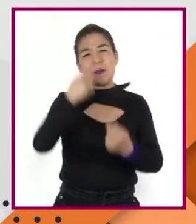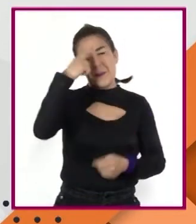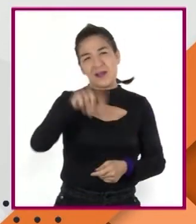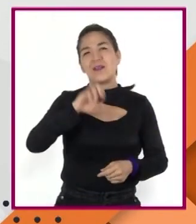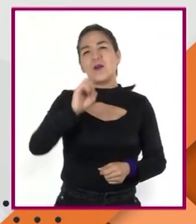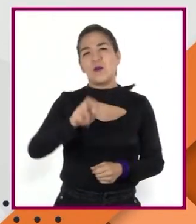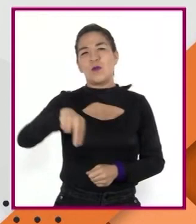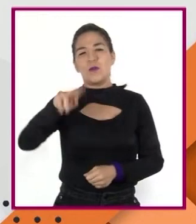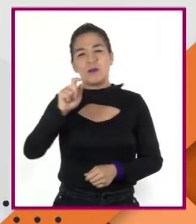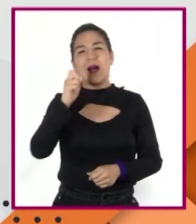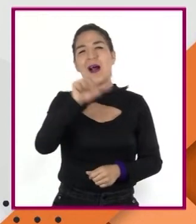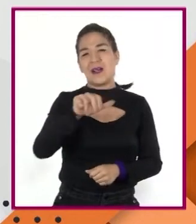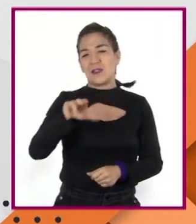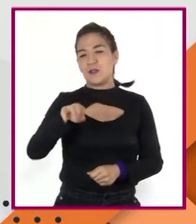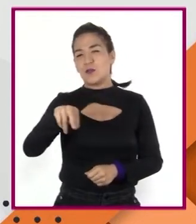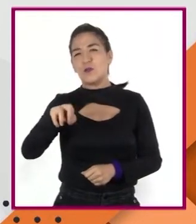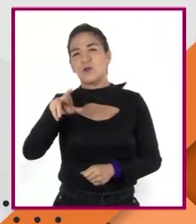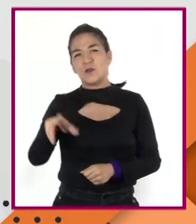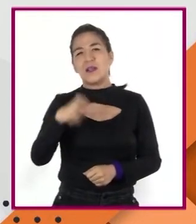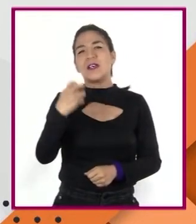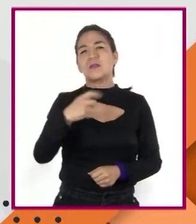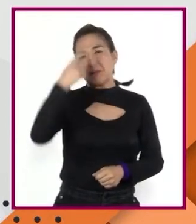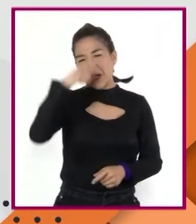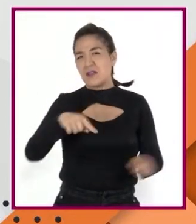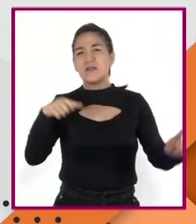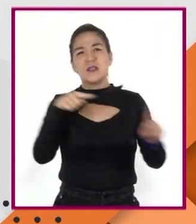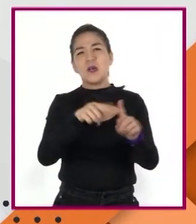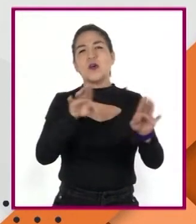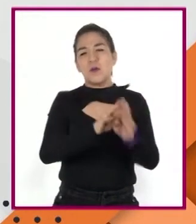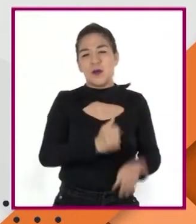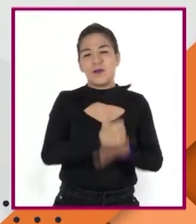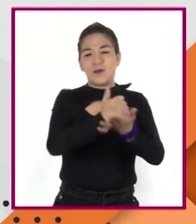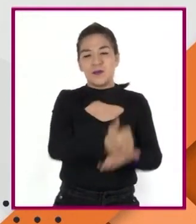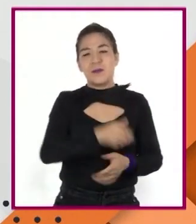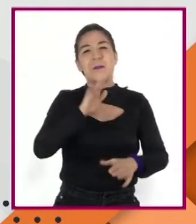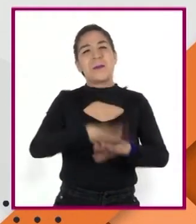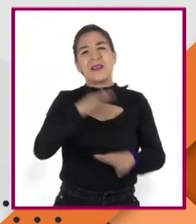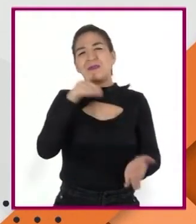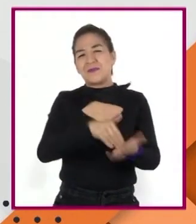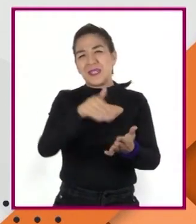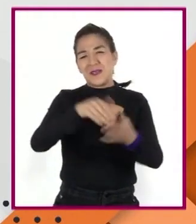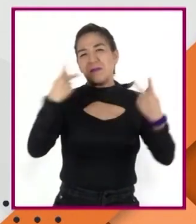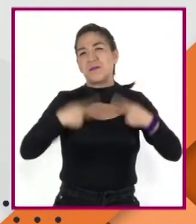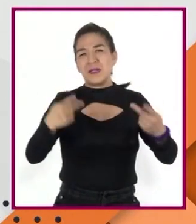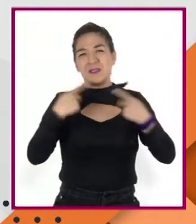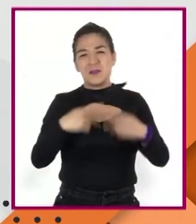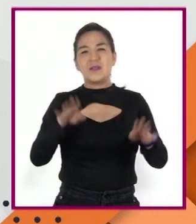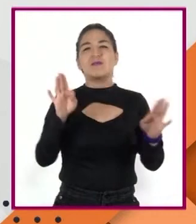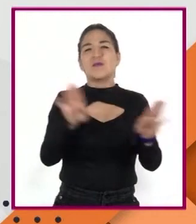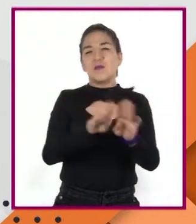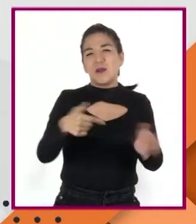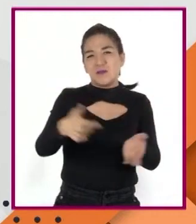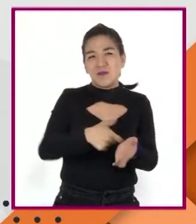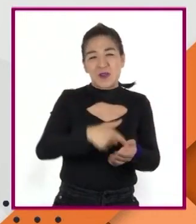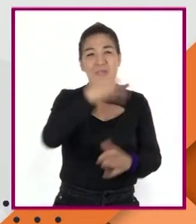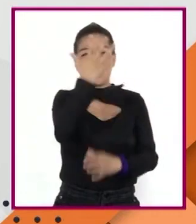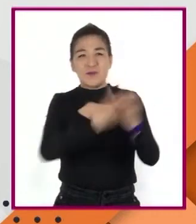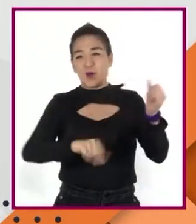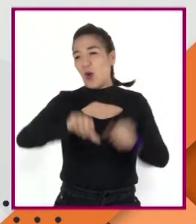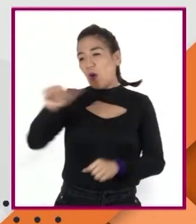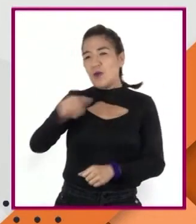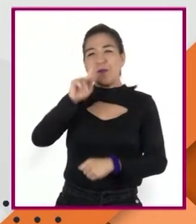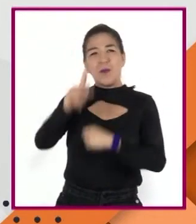Refugiados, ACNUR, con el objetivo de ayudar a los millones de desplazados y refugiados en el